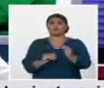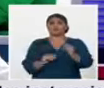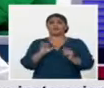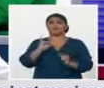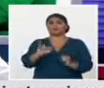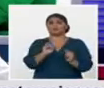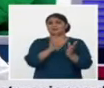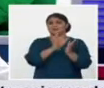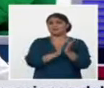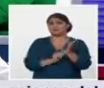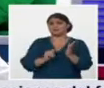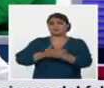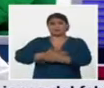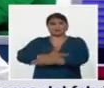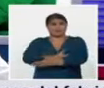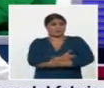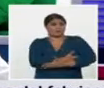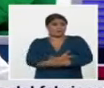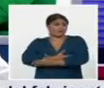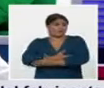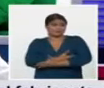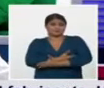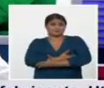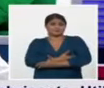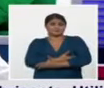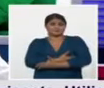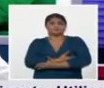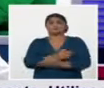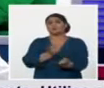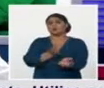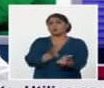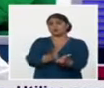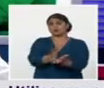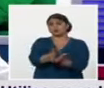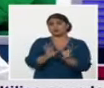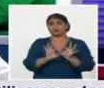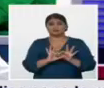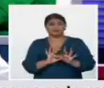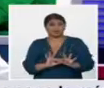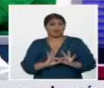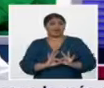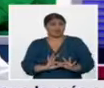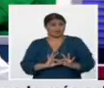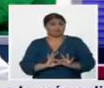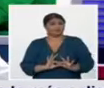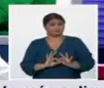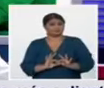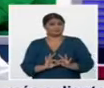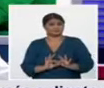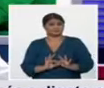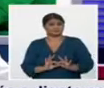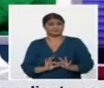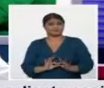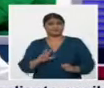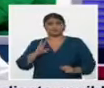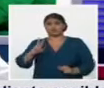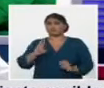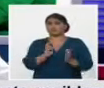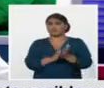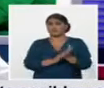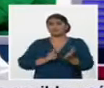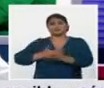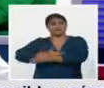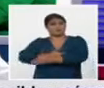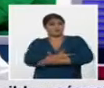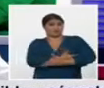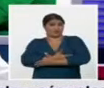mantiene reportada de grave la lactante de 2 meses, una adolescente de